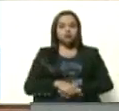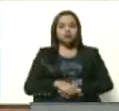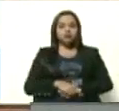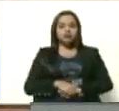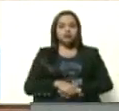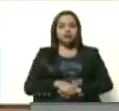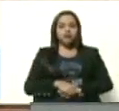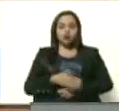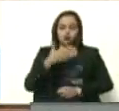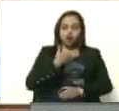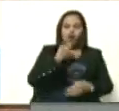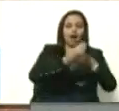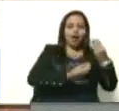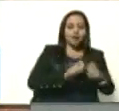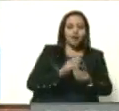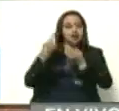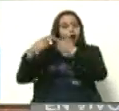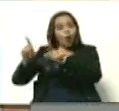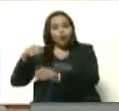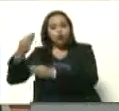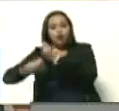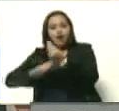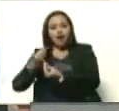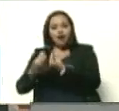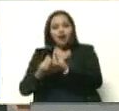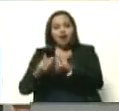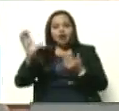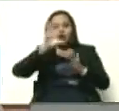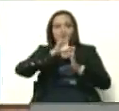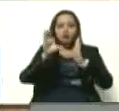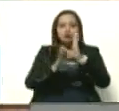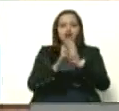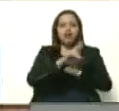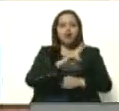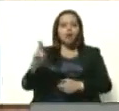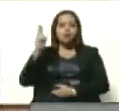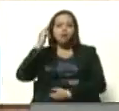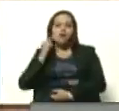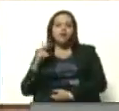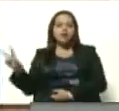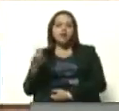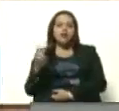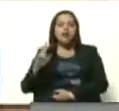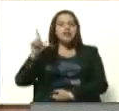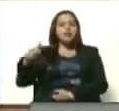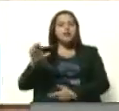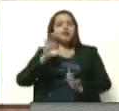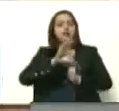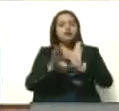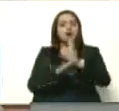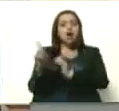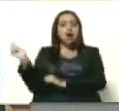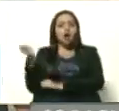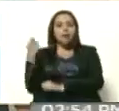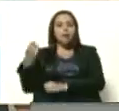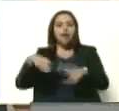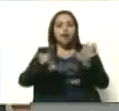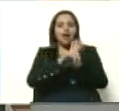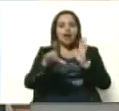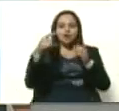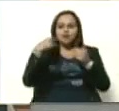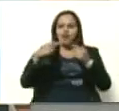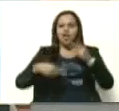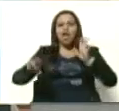cumplir y hacer cumplir la Constitución de la República Bolivariana de Venezuela, la Constitución del Estado Apure, las leyes,